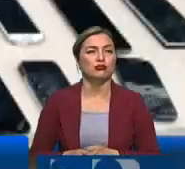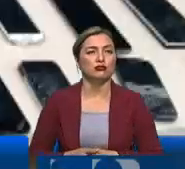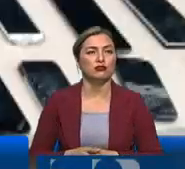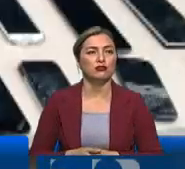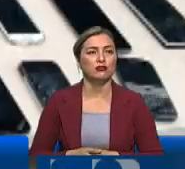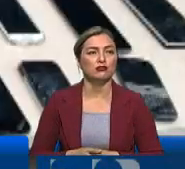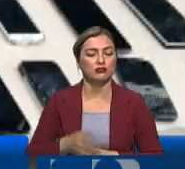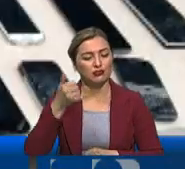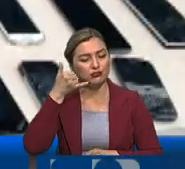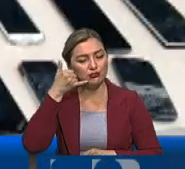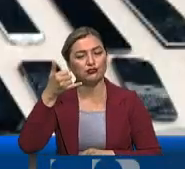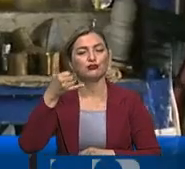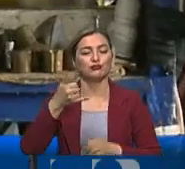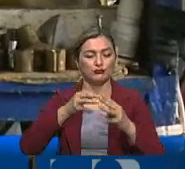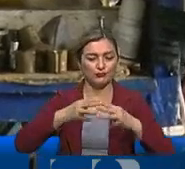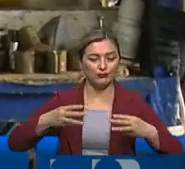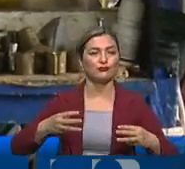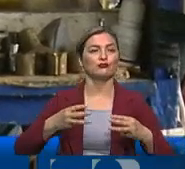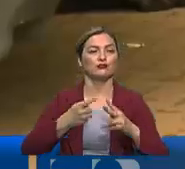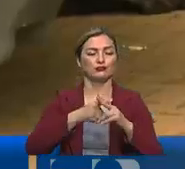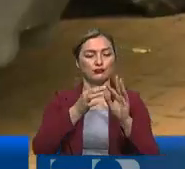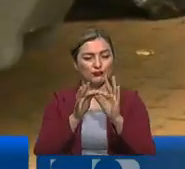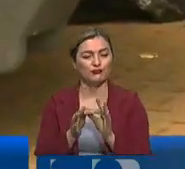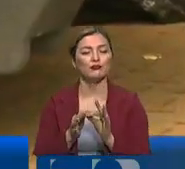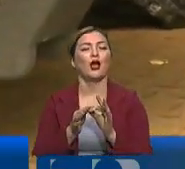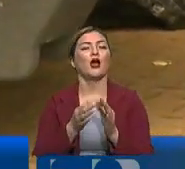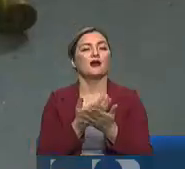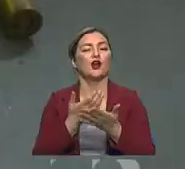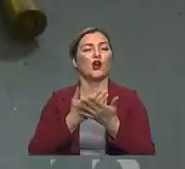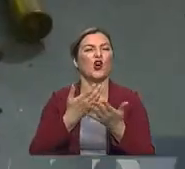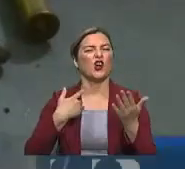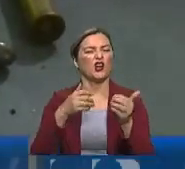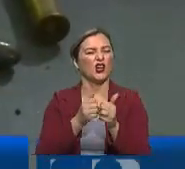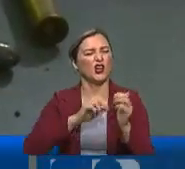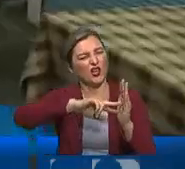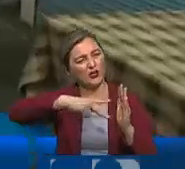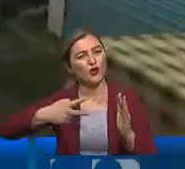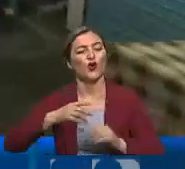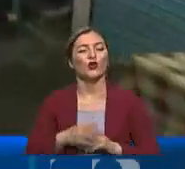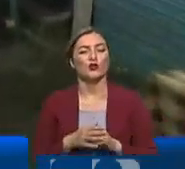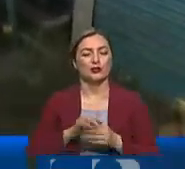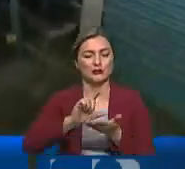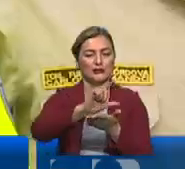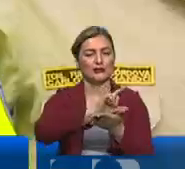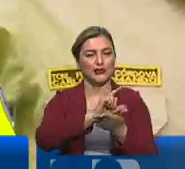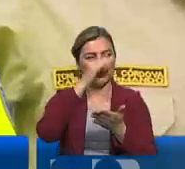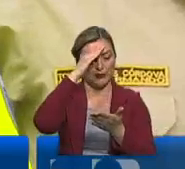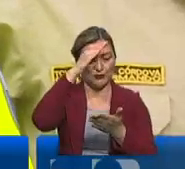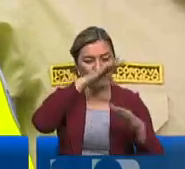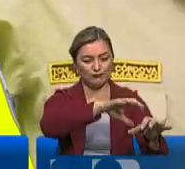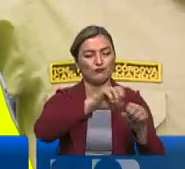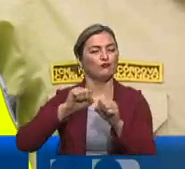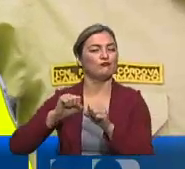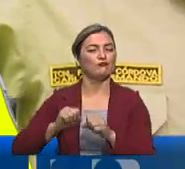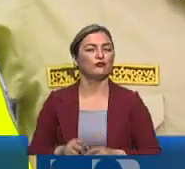1. Teléfonos celulares, material de ferretería, objetos electrónicos y hasta municiones incautaron las autoridades. En el cual